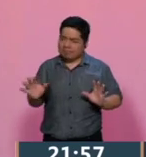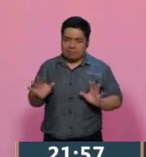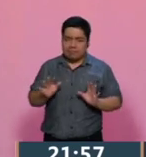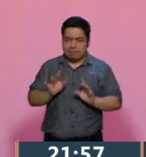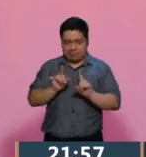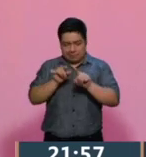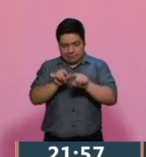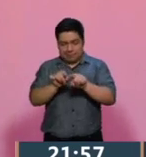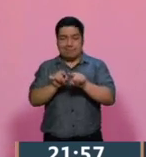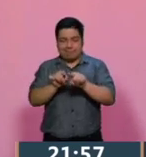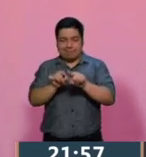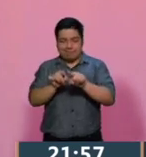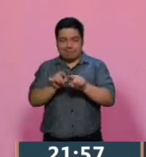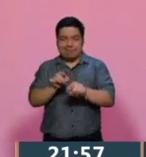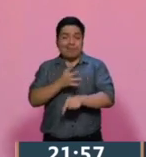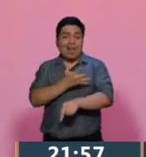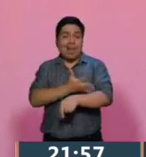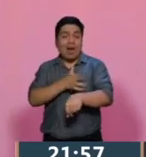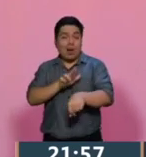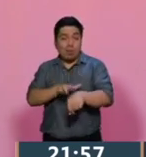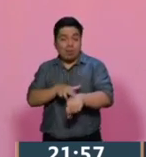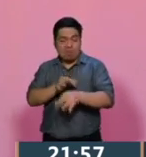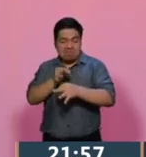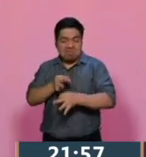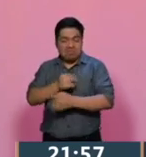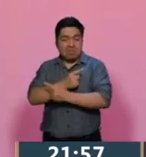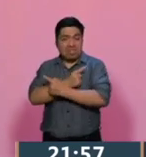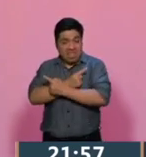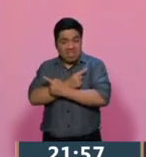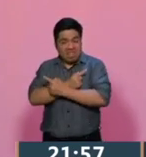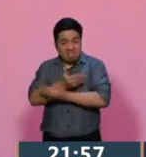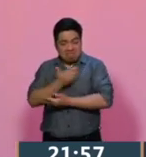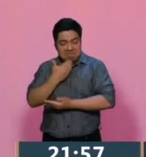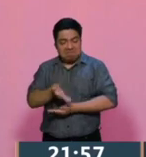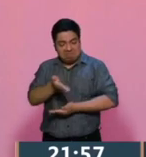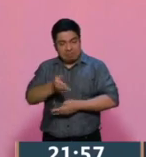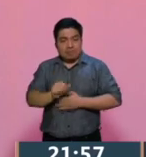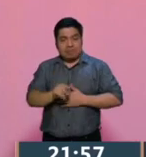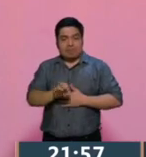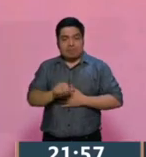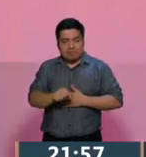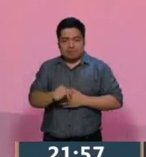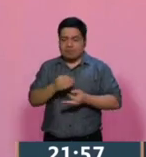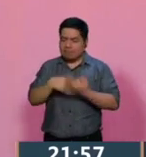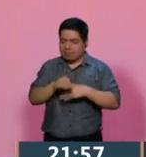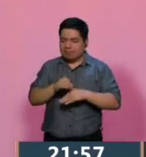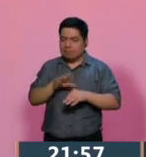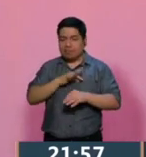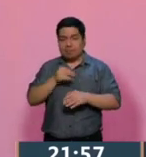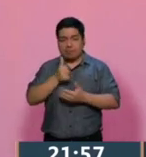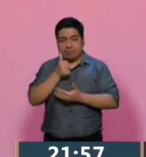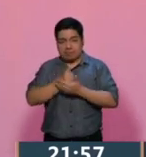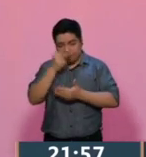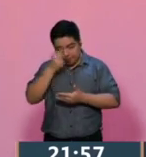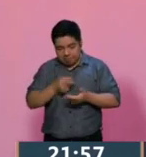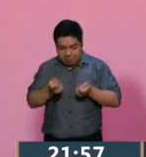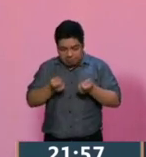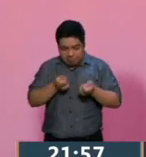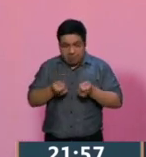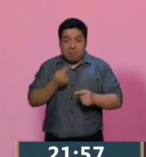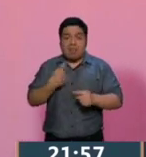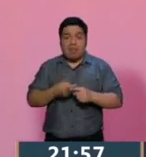una opción decente, una opción íntegra como Salomón Chertorivsky, que tiene toda la capacidad técnica para gobernar esta ciudad? ¿A